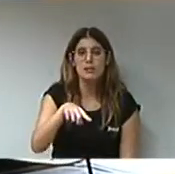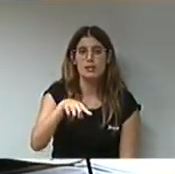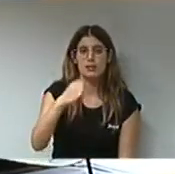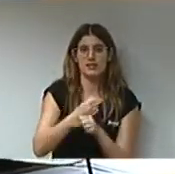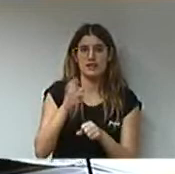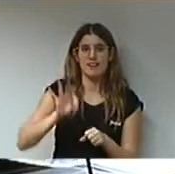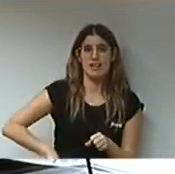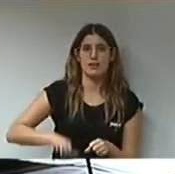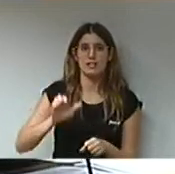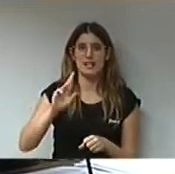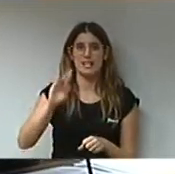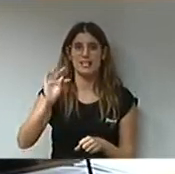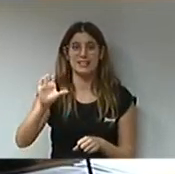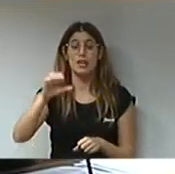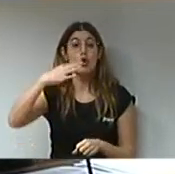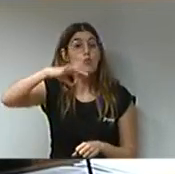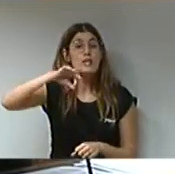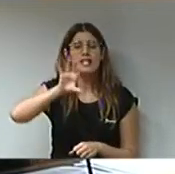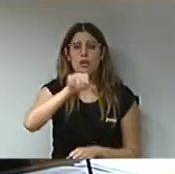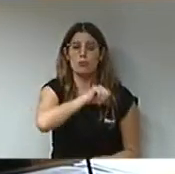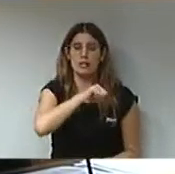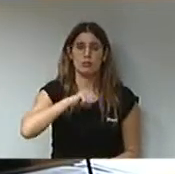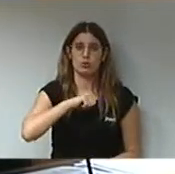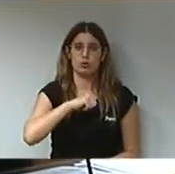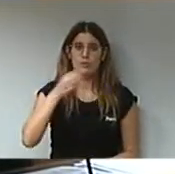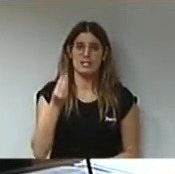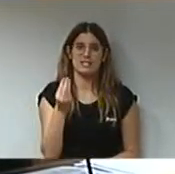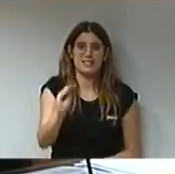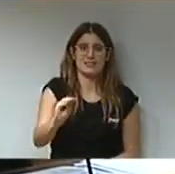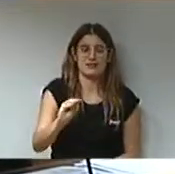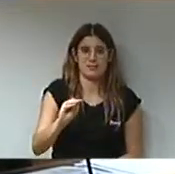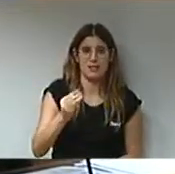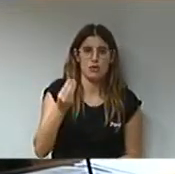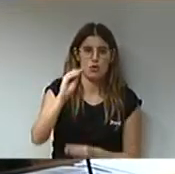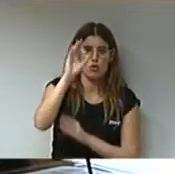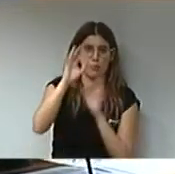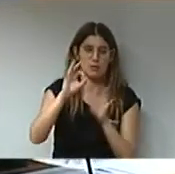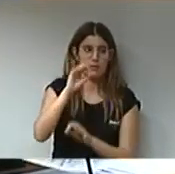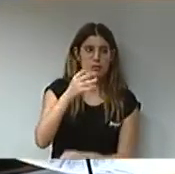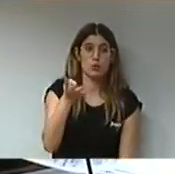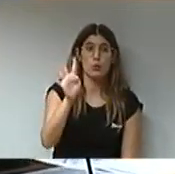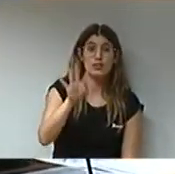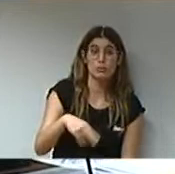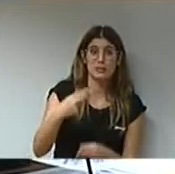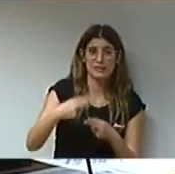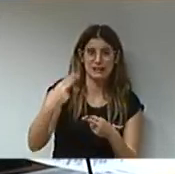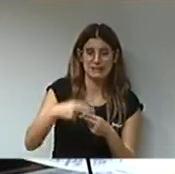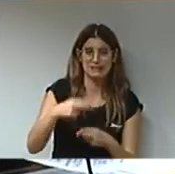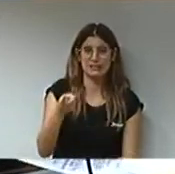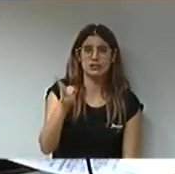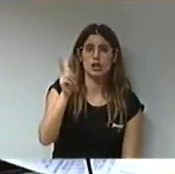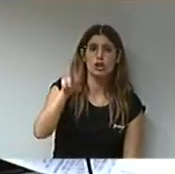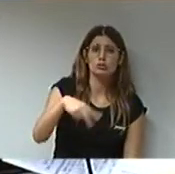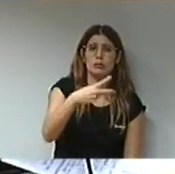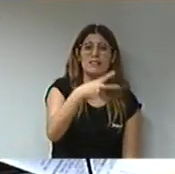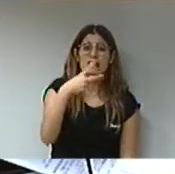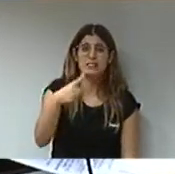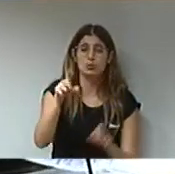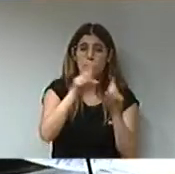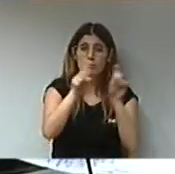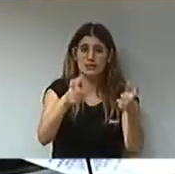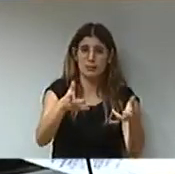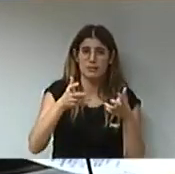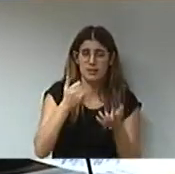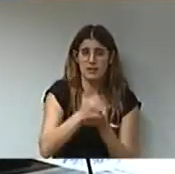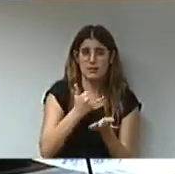que dio este complemento, la única, 30 millones de euros, 4.300 taxistas, 2.021 empresas beneficiarias del Instituto